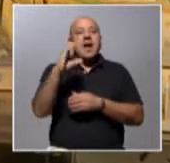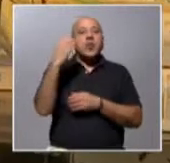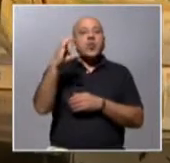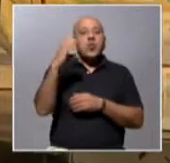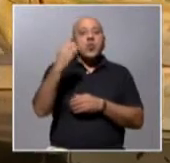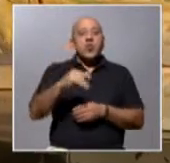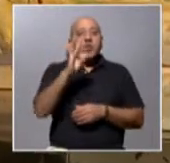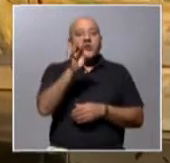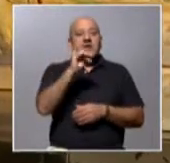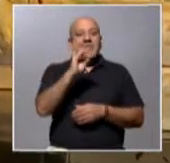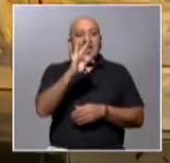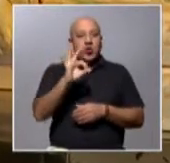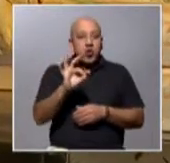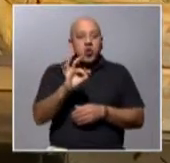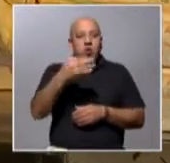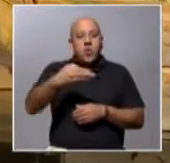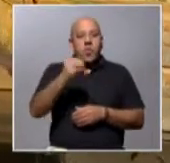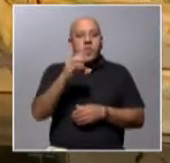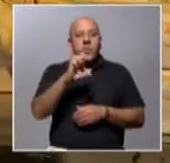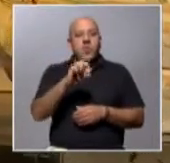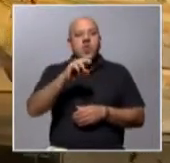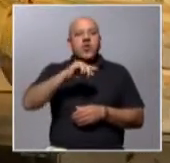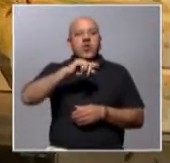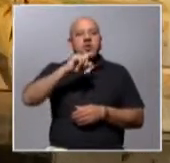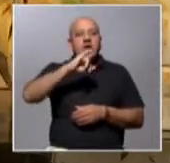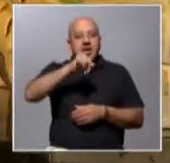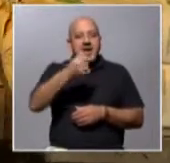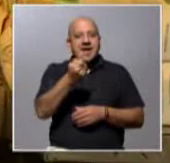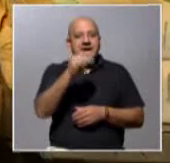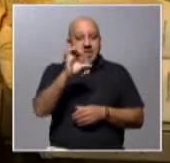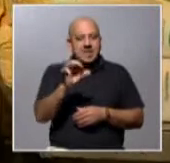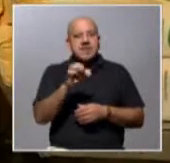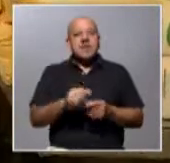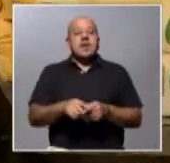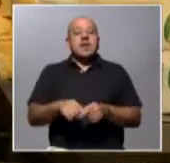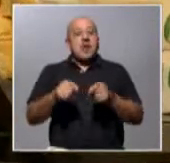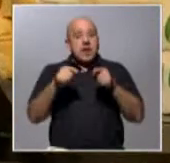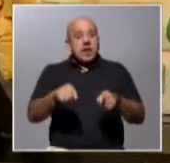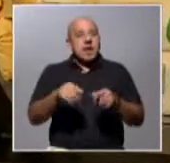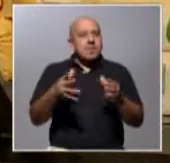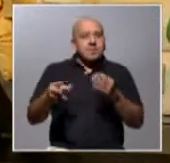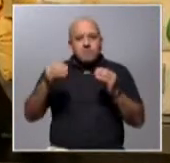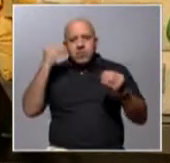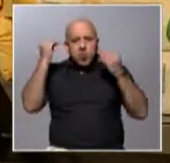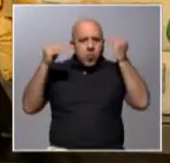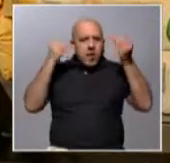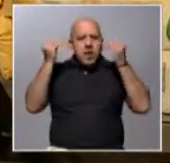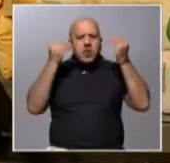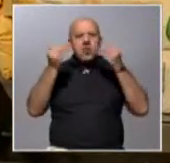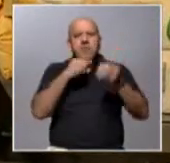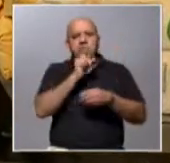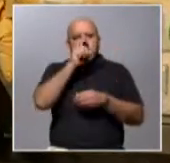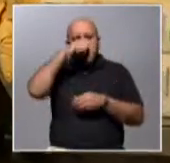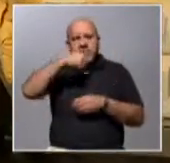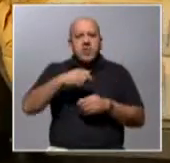una larguísima tradición de solidaridad. Como hemos venido diciendo en este Informe Capital Especial, una gran preocupación en los barrios de Montevideo